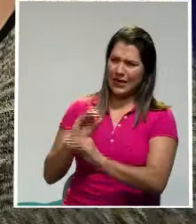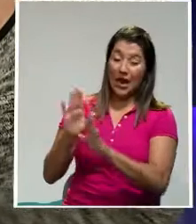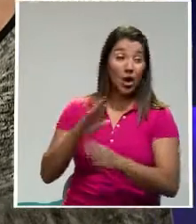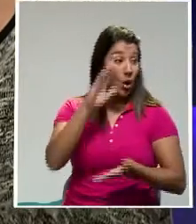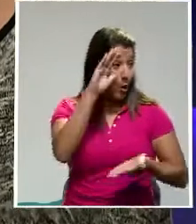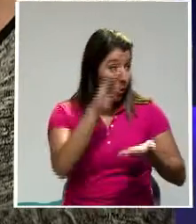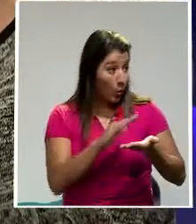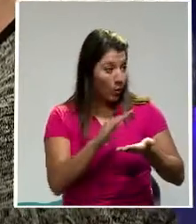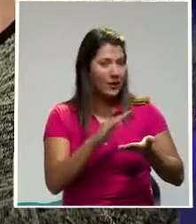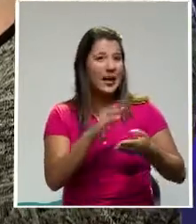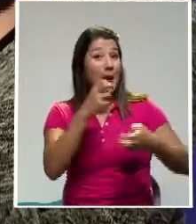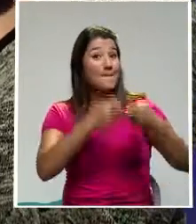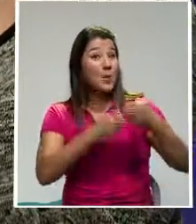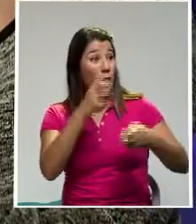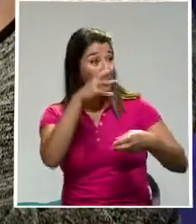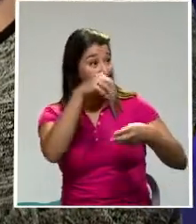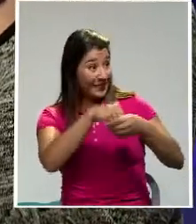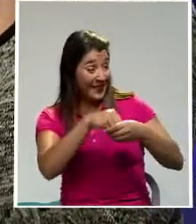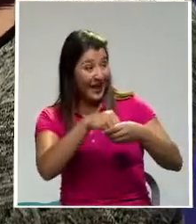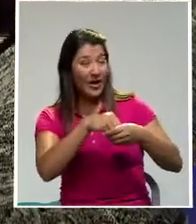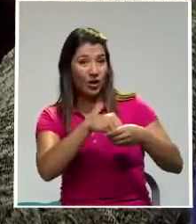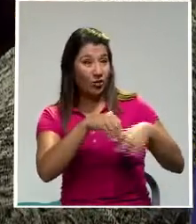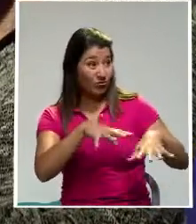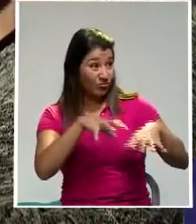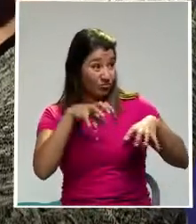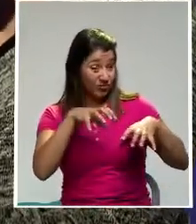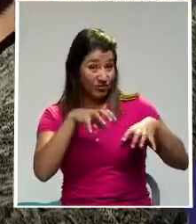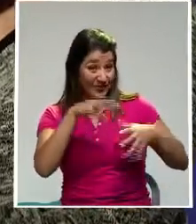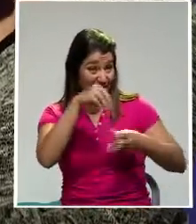la conflictividad mucho. Interna, ¿Sí? La tensión interna.